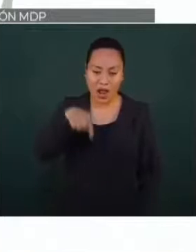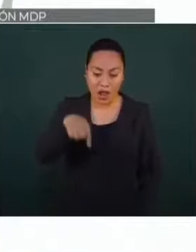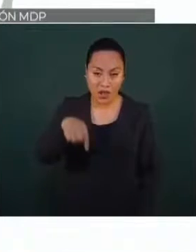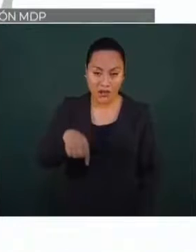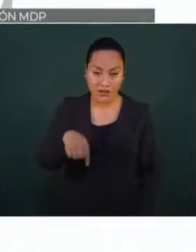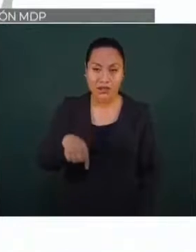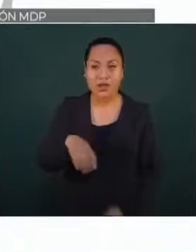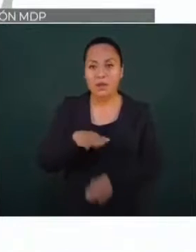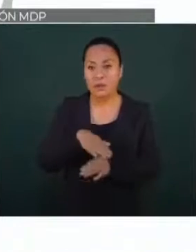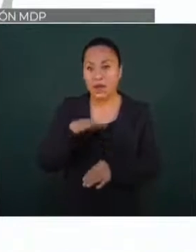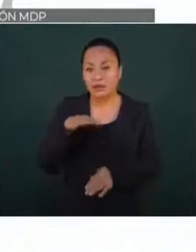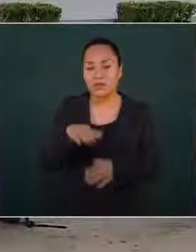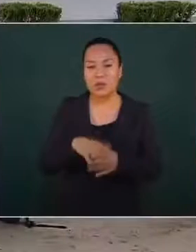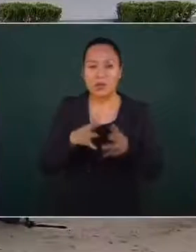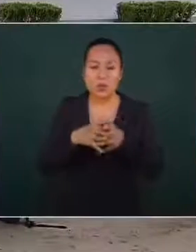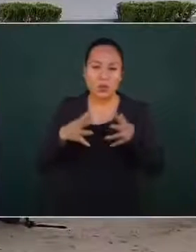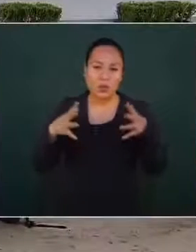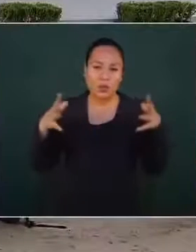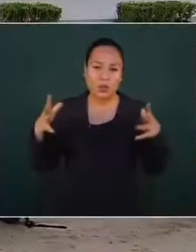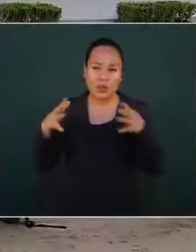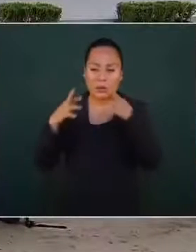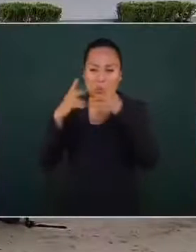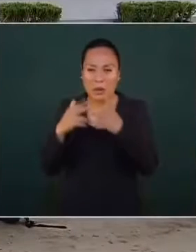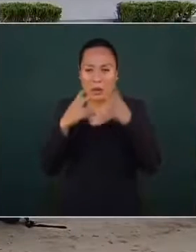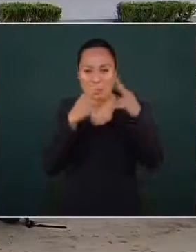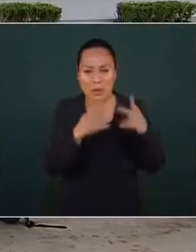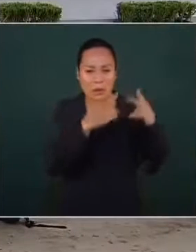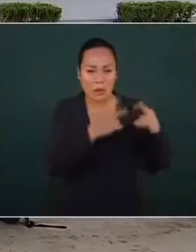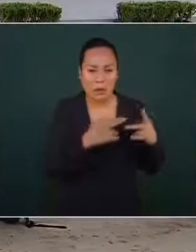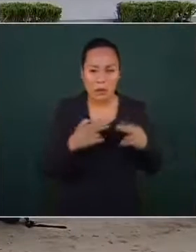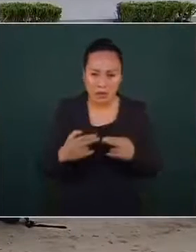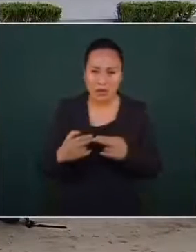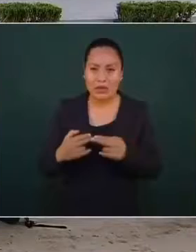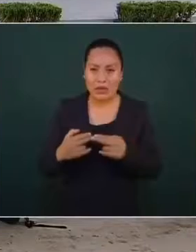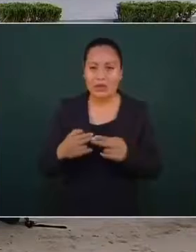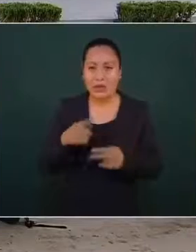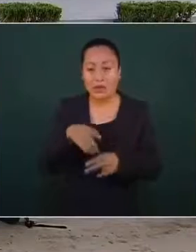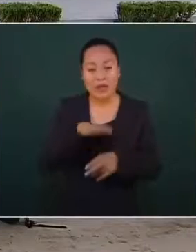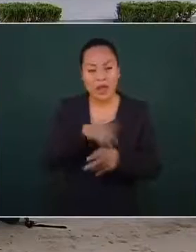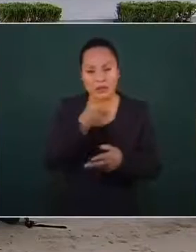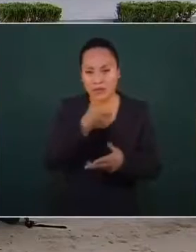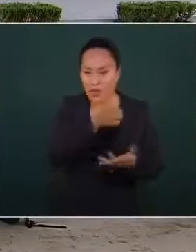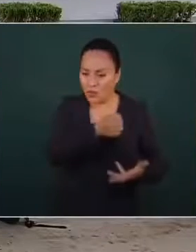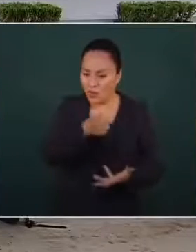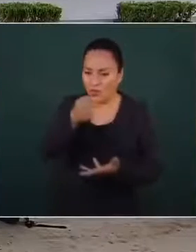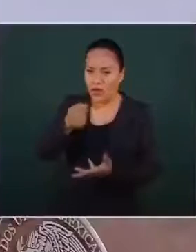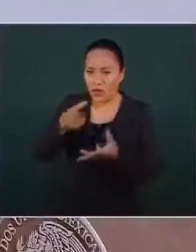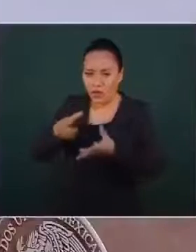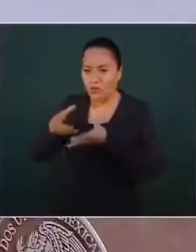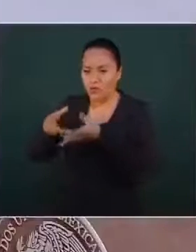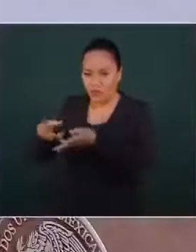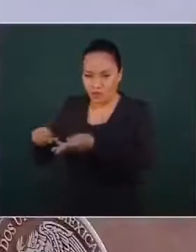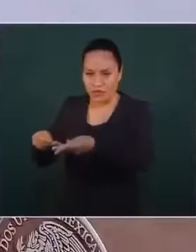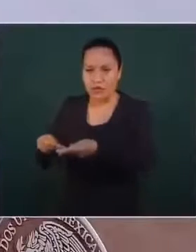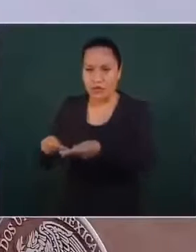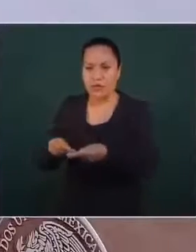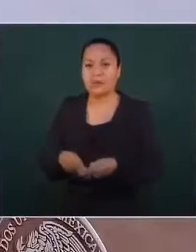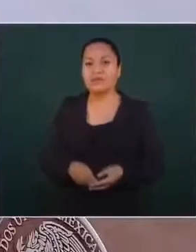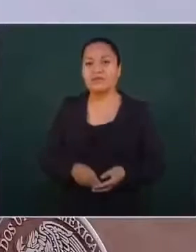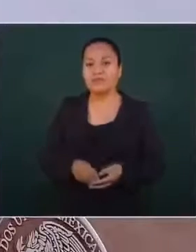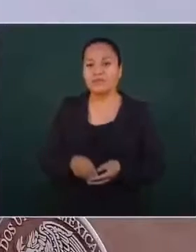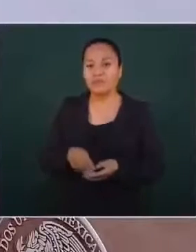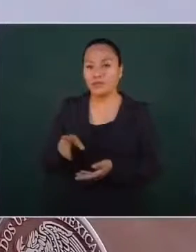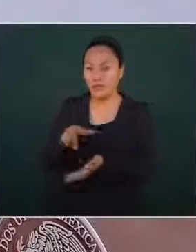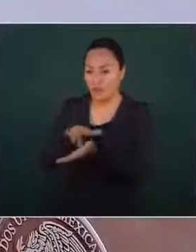en la que hubo mayor cantidad de daños, y a ella se han destinado la mayor cantidad de los recursos,